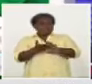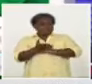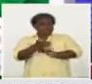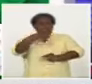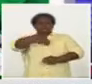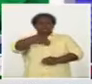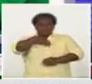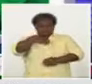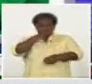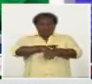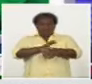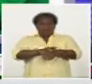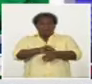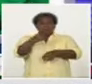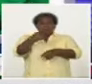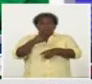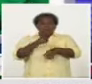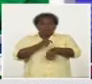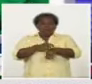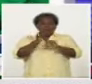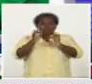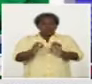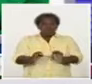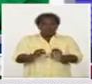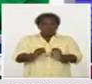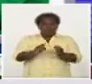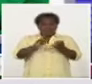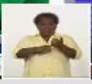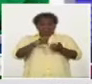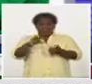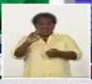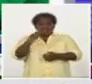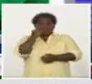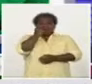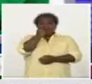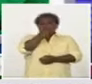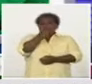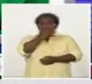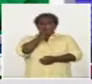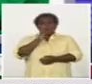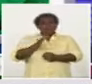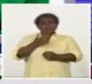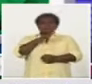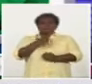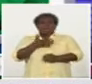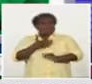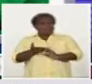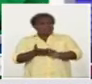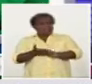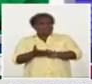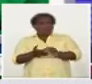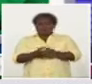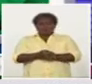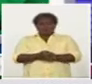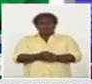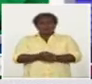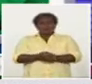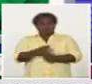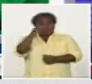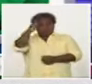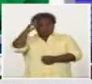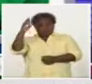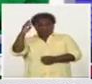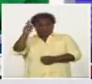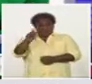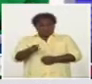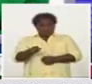momento de hacer el diagnóstico. Fíjense que incluso entre los que lamentablemente recordamos que fallecieron, pues hay